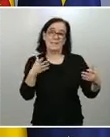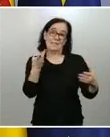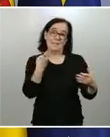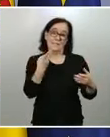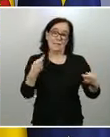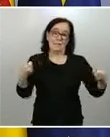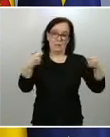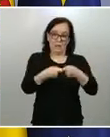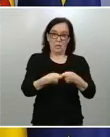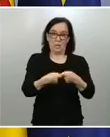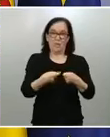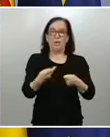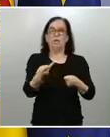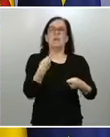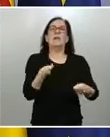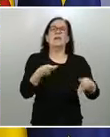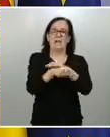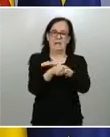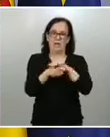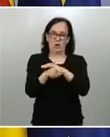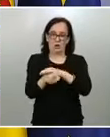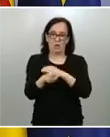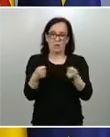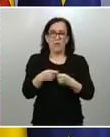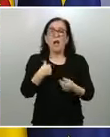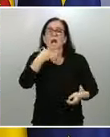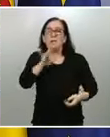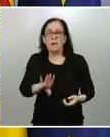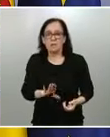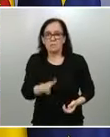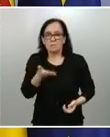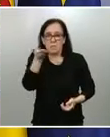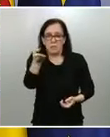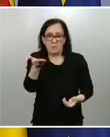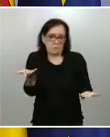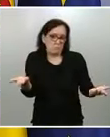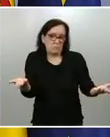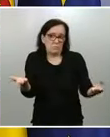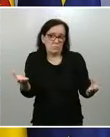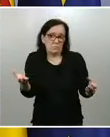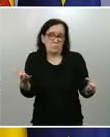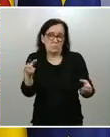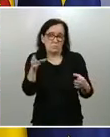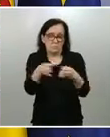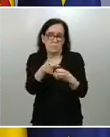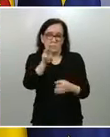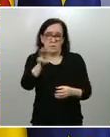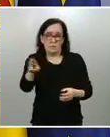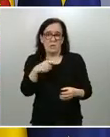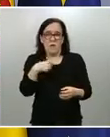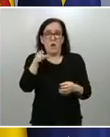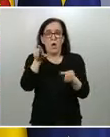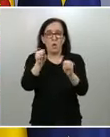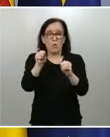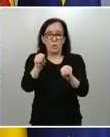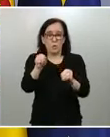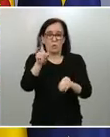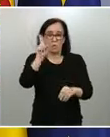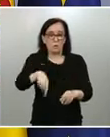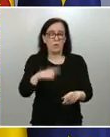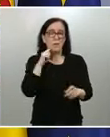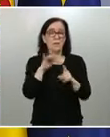esta pandemia a quien se lo podemos pedir sí no sólo tenemos que pedir a este partido con el que en circunstancias